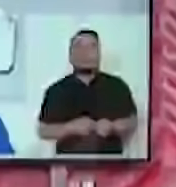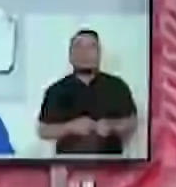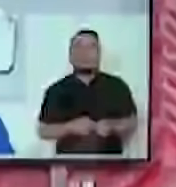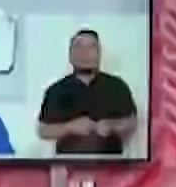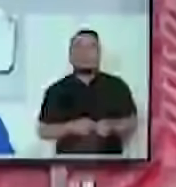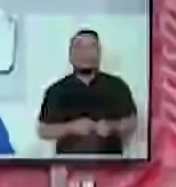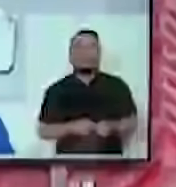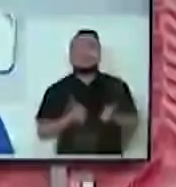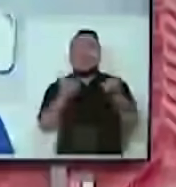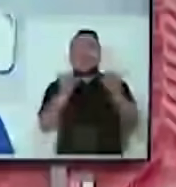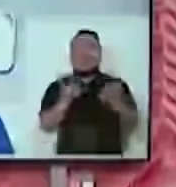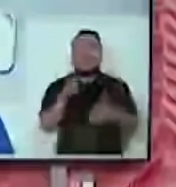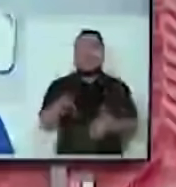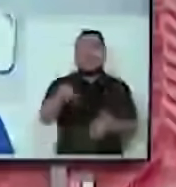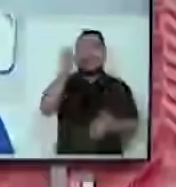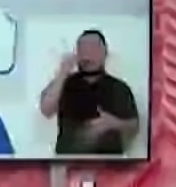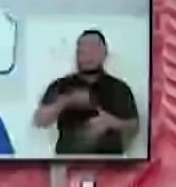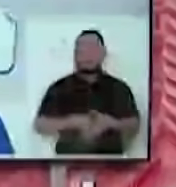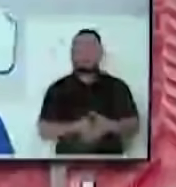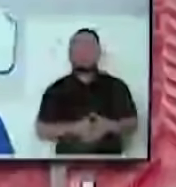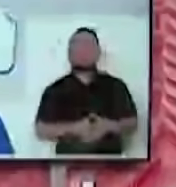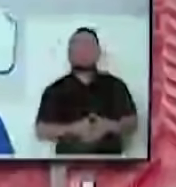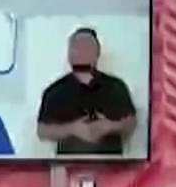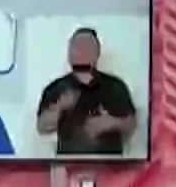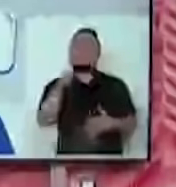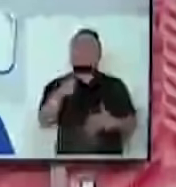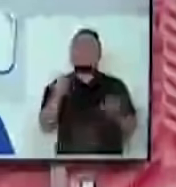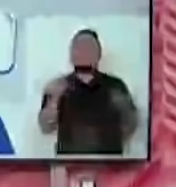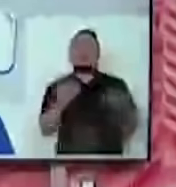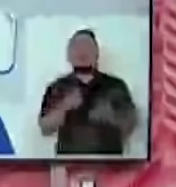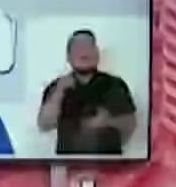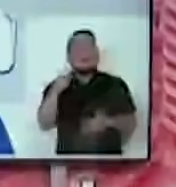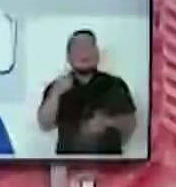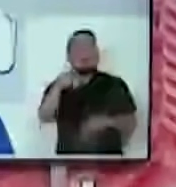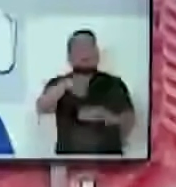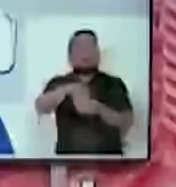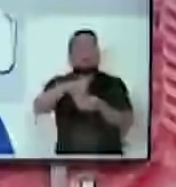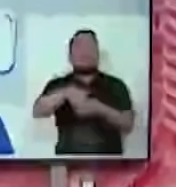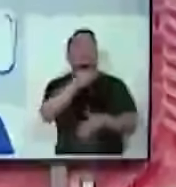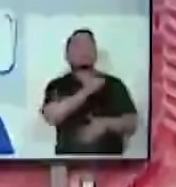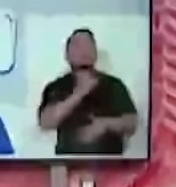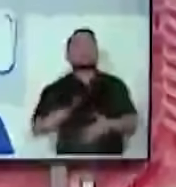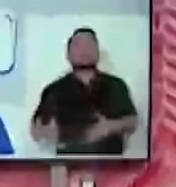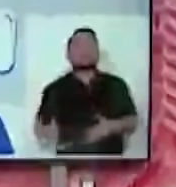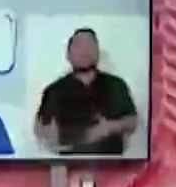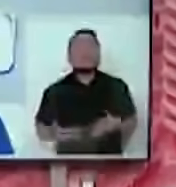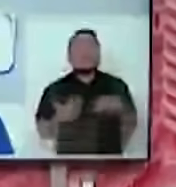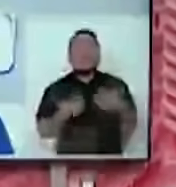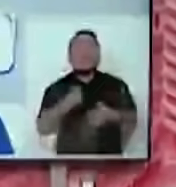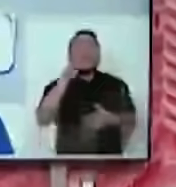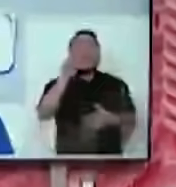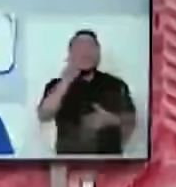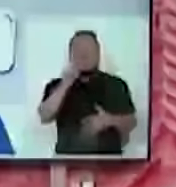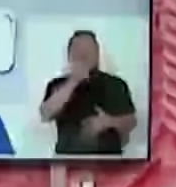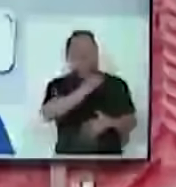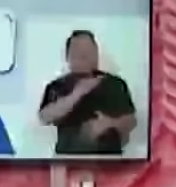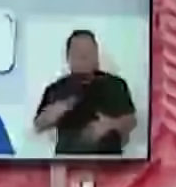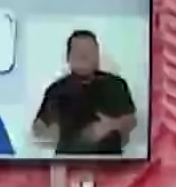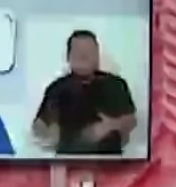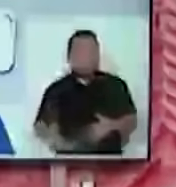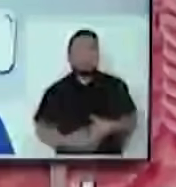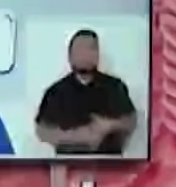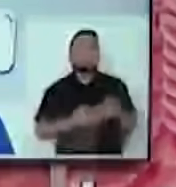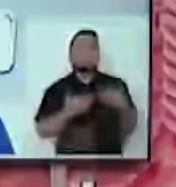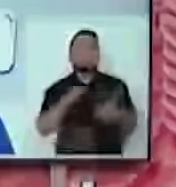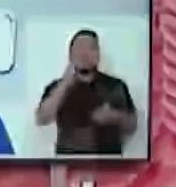deberíamos estar de acuerdo, o los que están de acuerdo, con el recurso presentado por la doctora Yaya, porque el jurado no